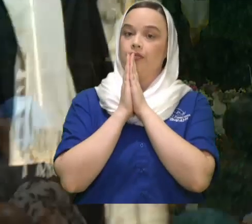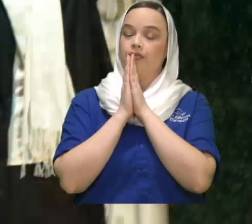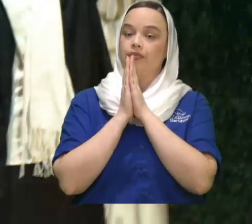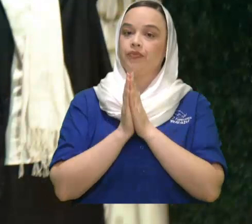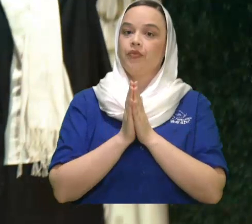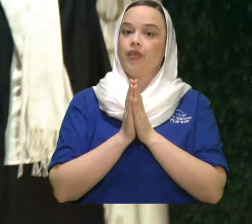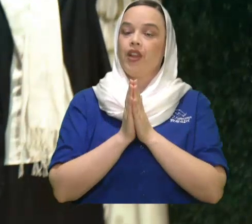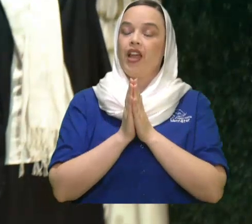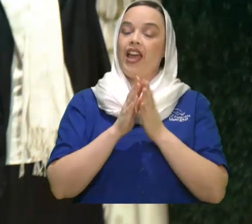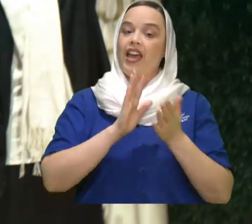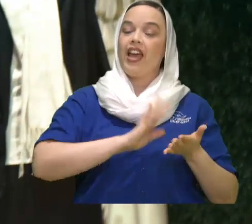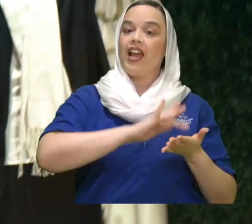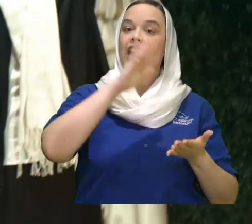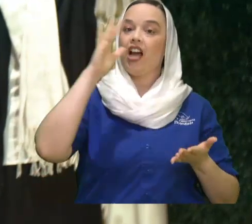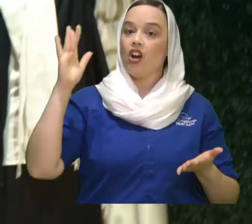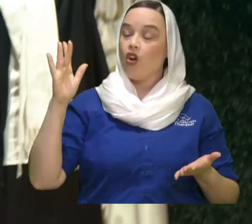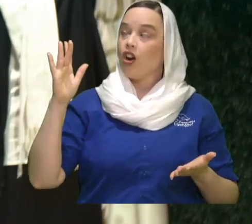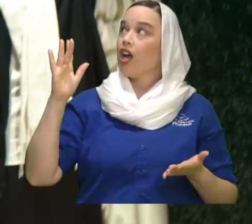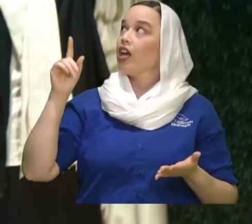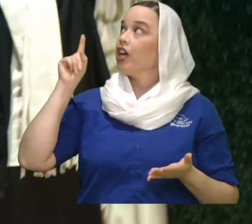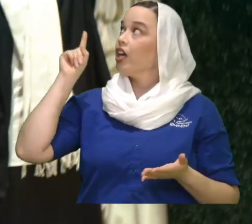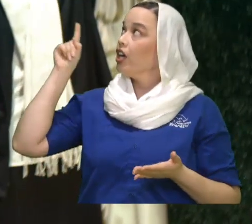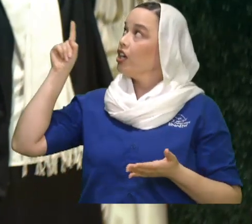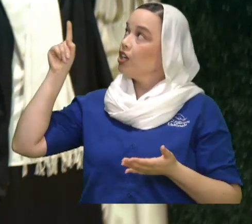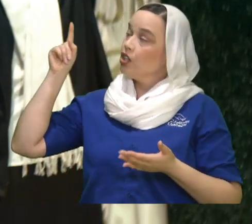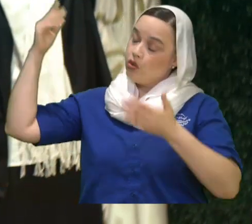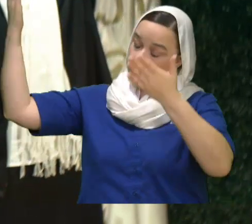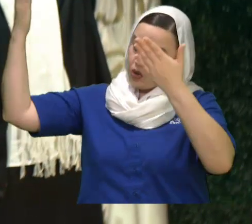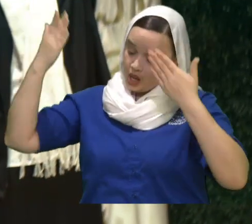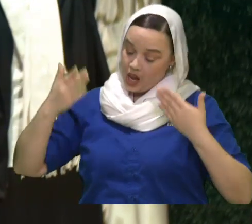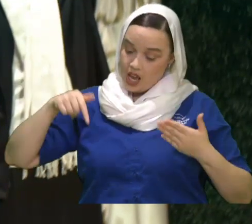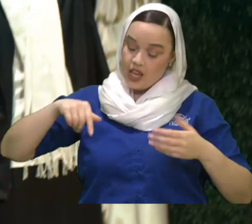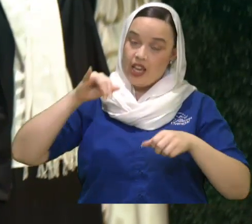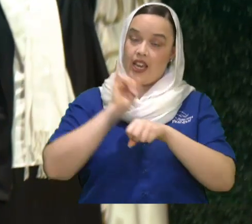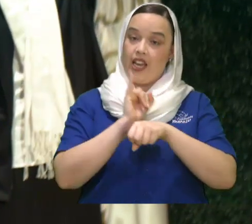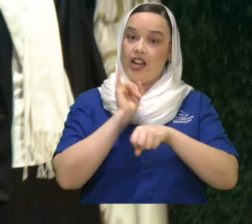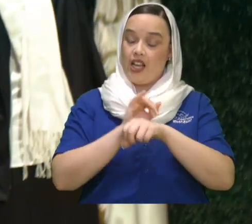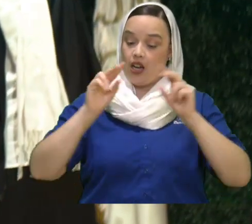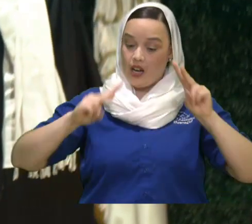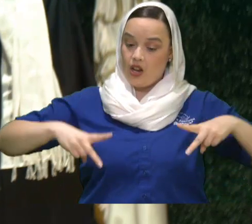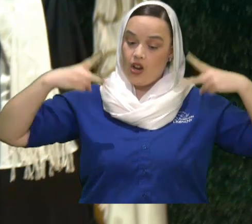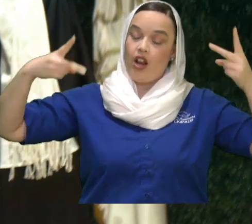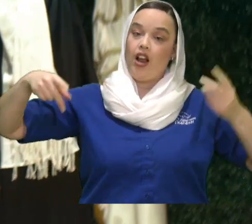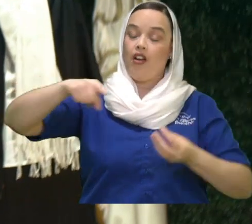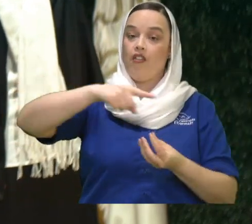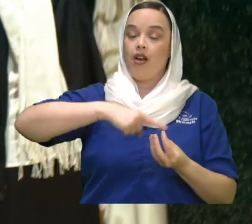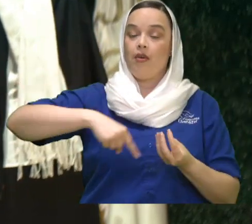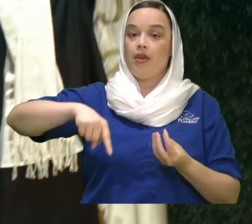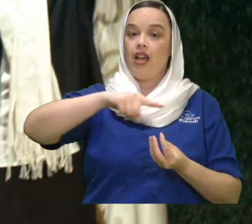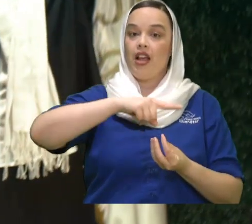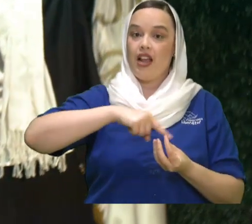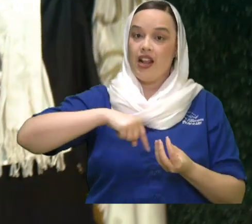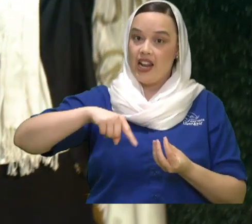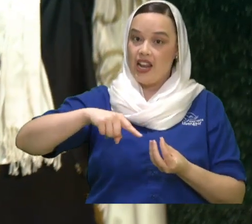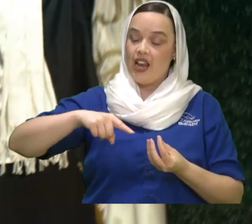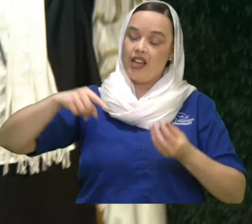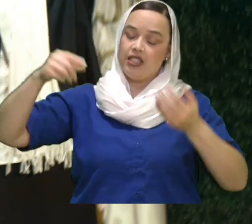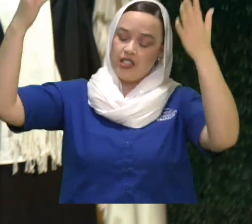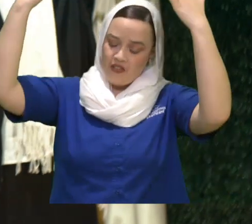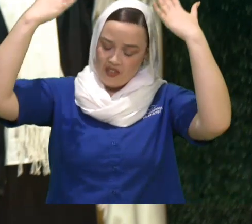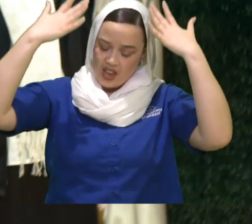que la gloria que has puesto y esta casa de restauración familiar se pase sobre nuestros